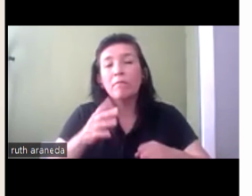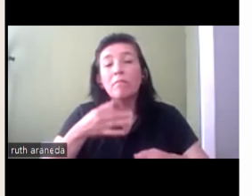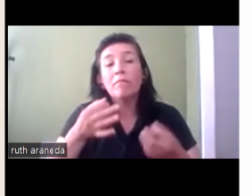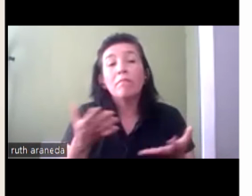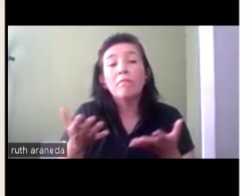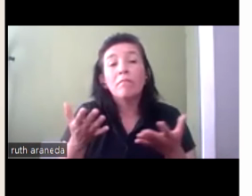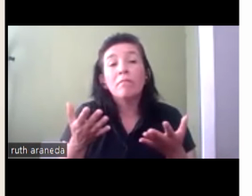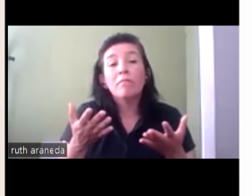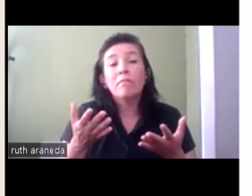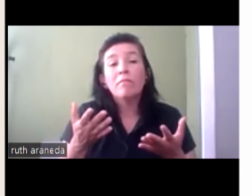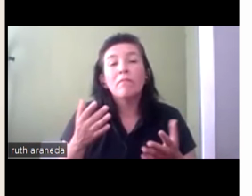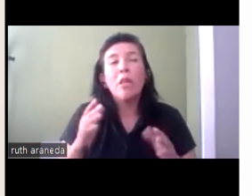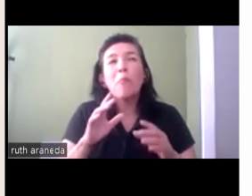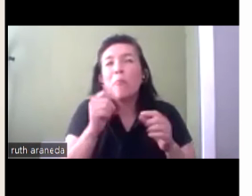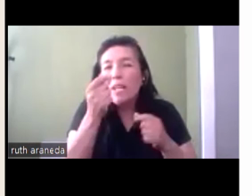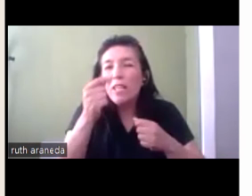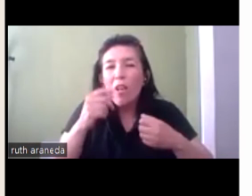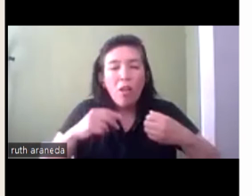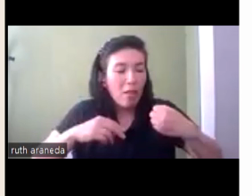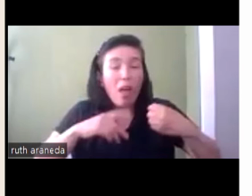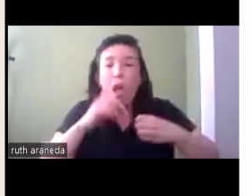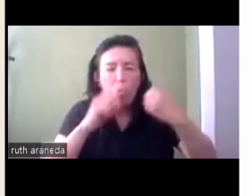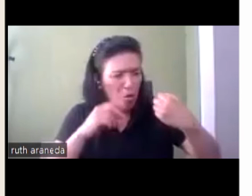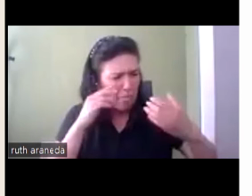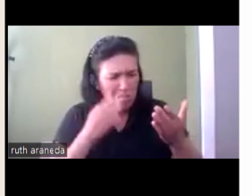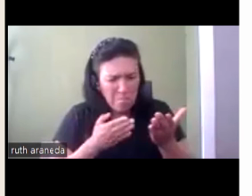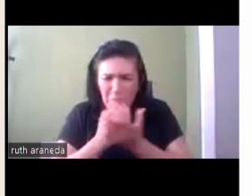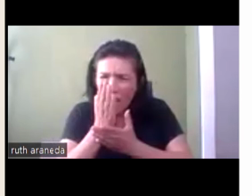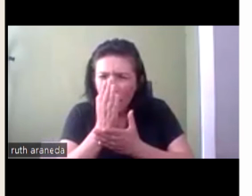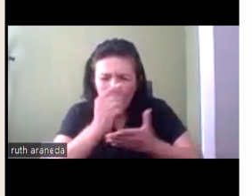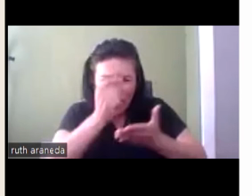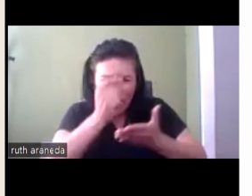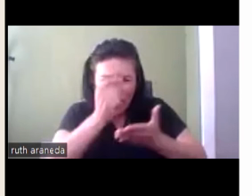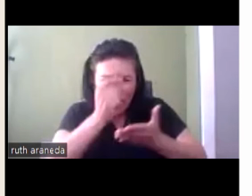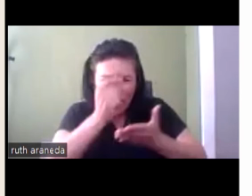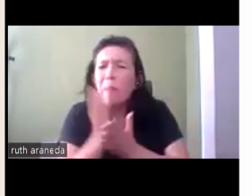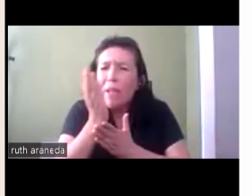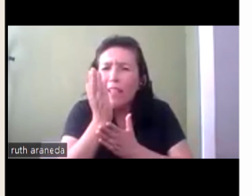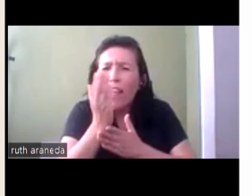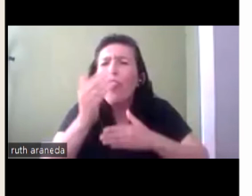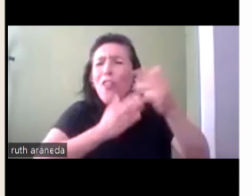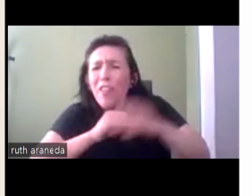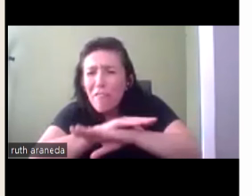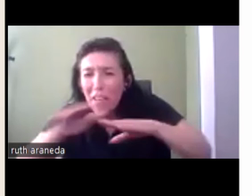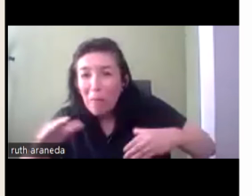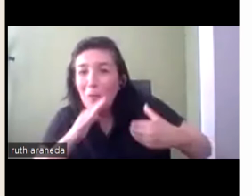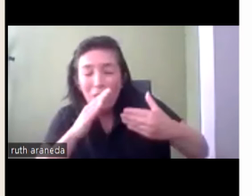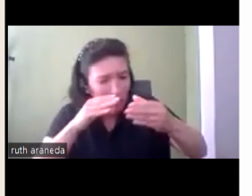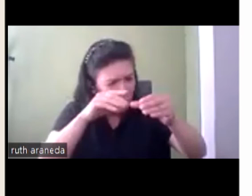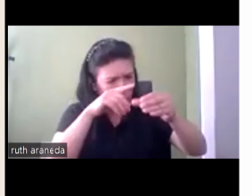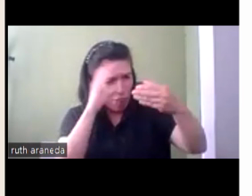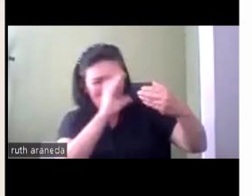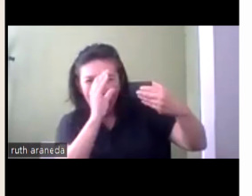o que uno no sabe bien dónde empieza o termina el patrón, la constante potencial de variabilidad que tiene en